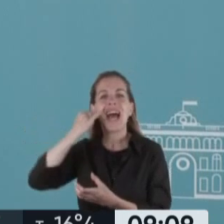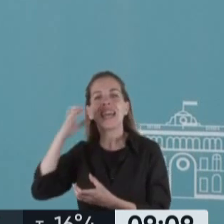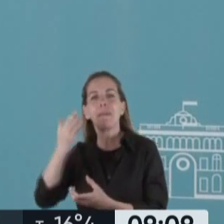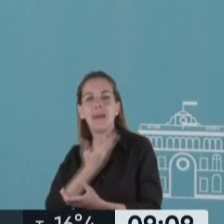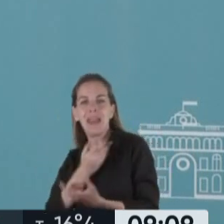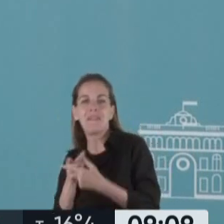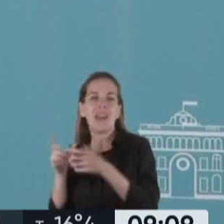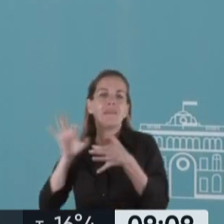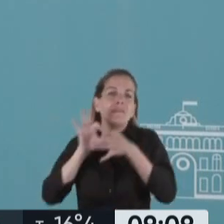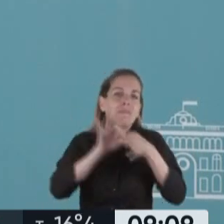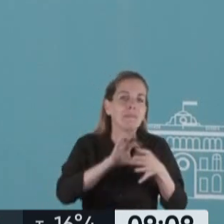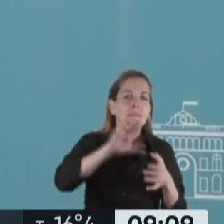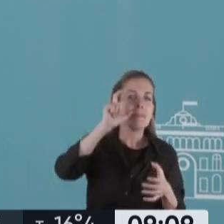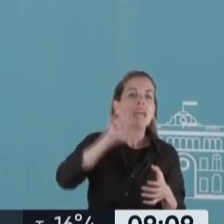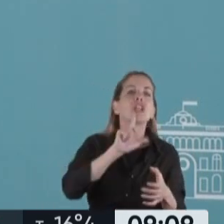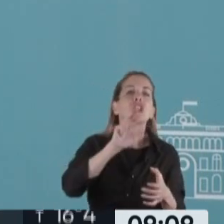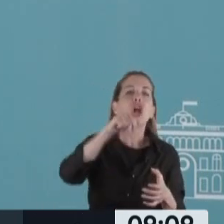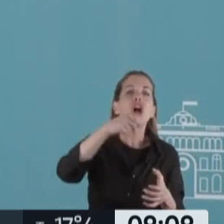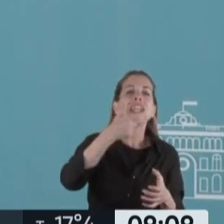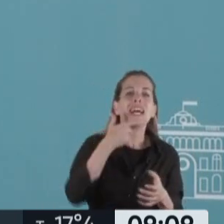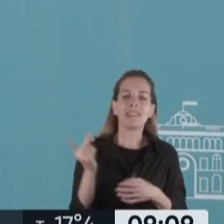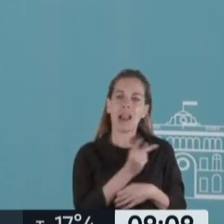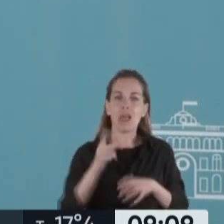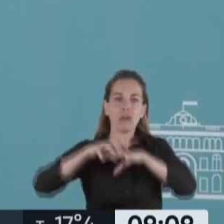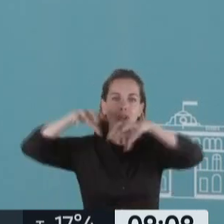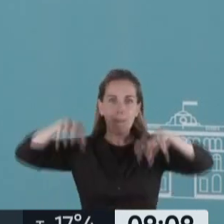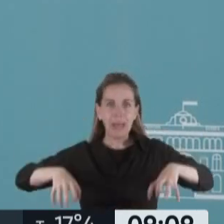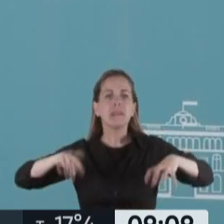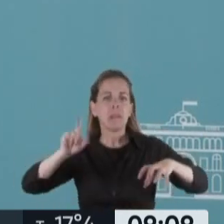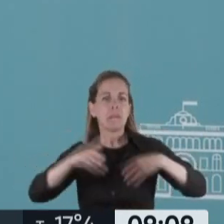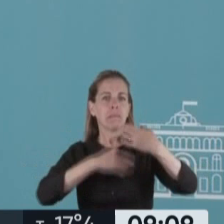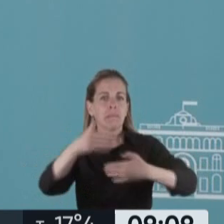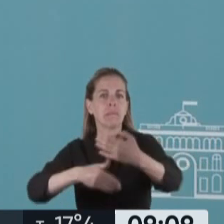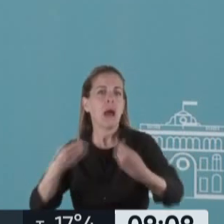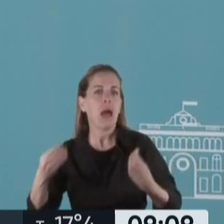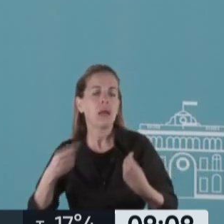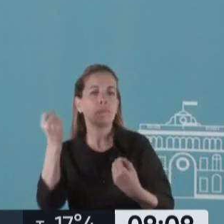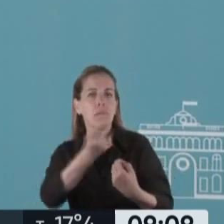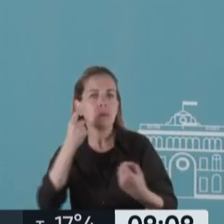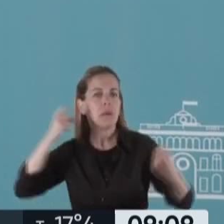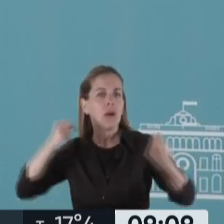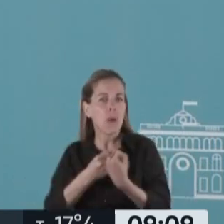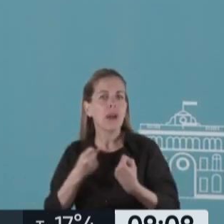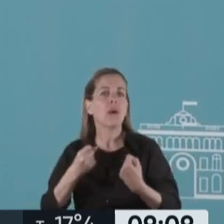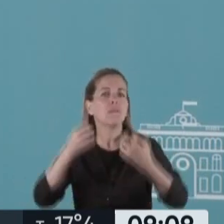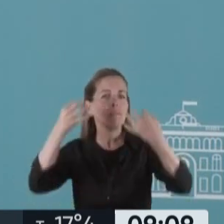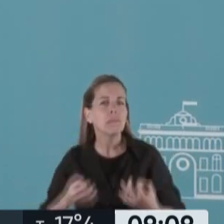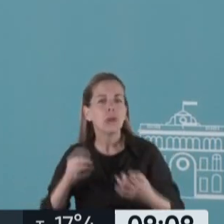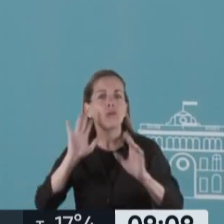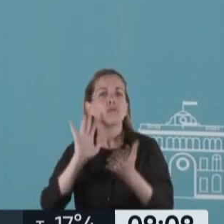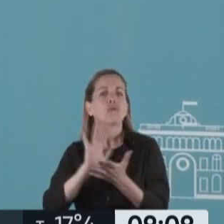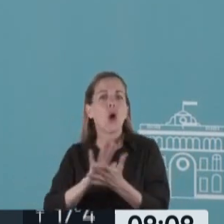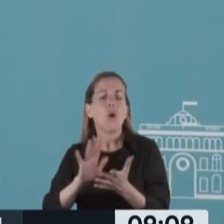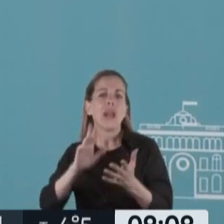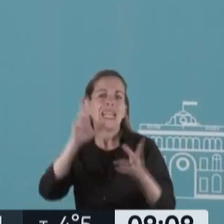y Petronas, la empresa de Malasia, y que nos va a permitir llevar adelante también una construcción histórica para la Argentina de un nuevo gasoducto, pero también